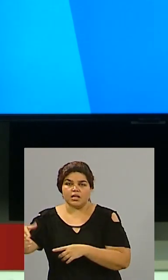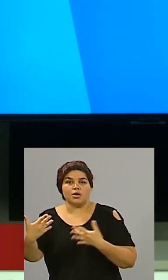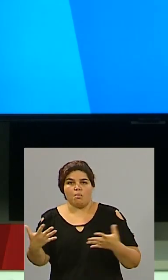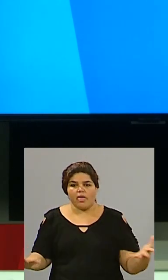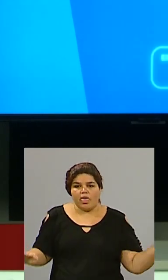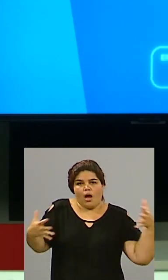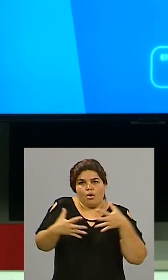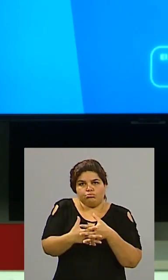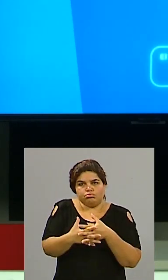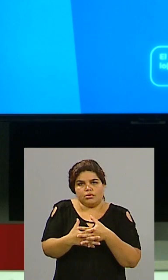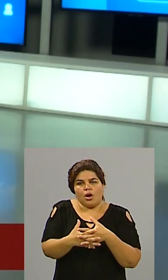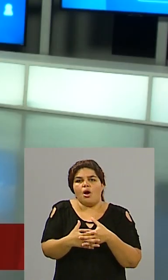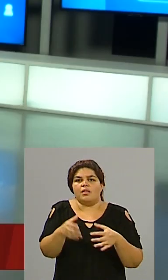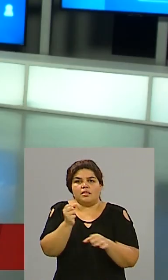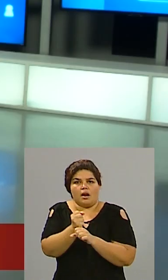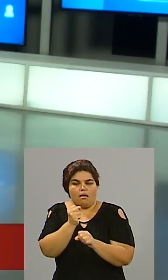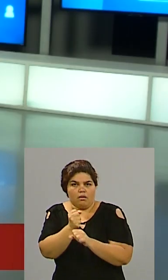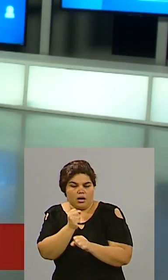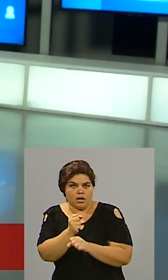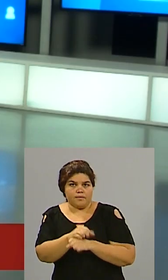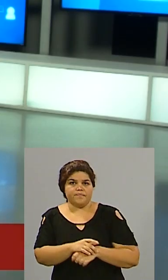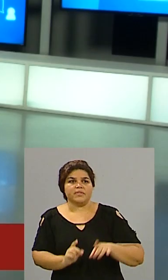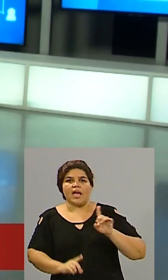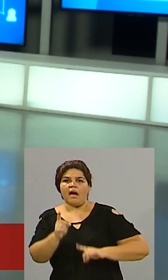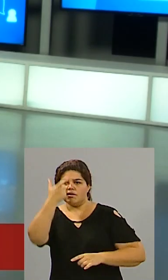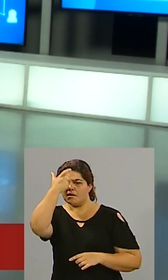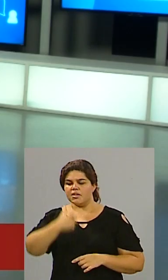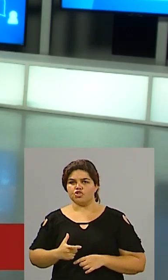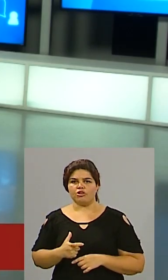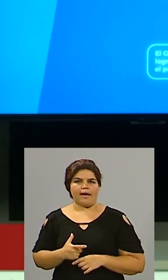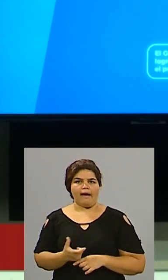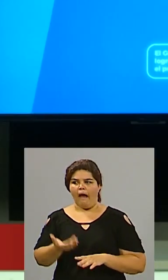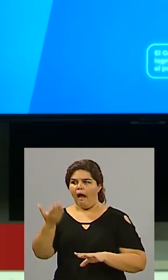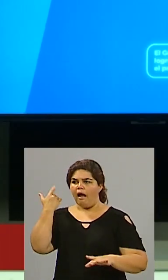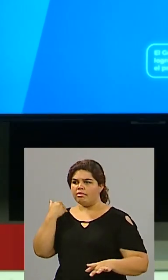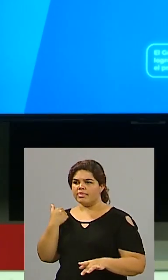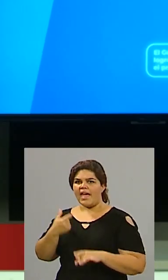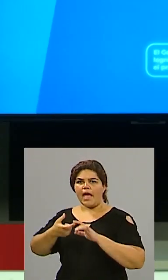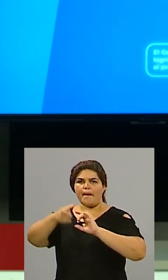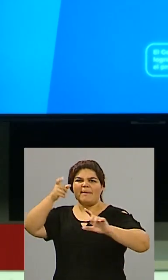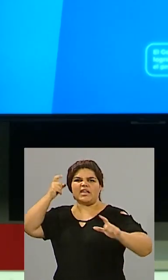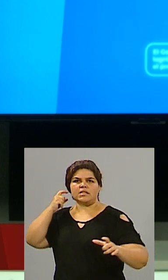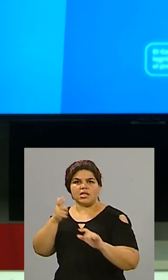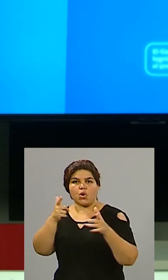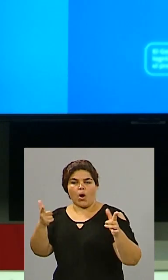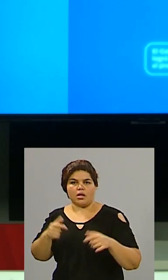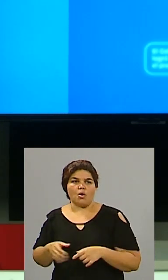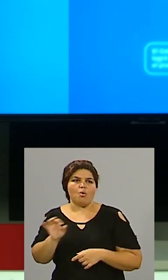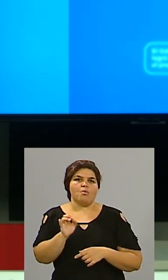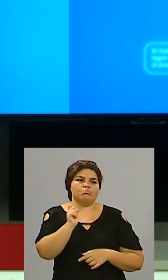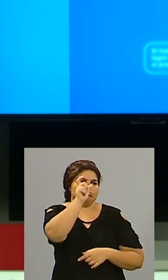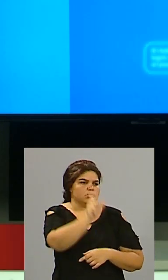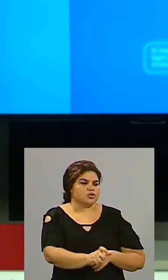un comisario general, es que en muchos casos el victimario no tiene antecedentes, uh-huh, ¿sí? Claro. O porque esa víctima no denunció lesiones